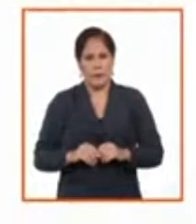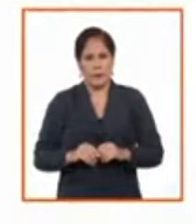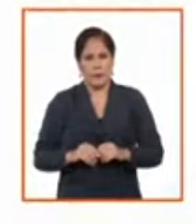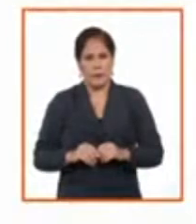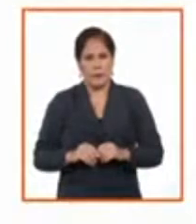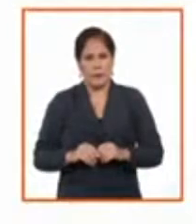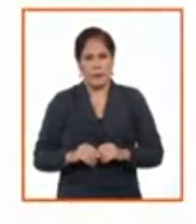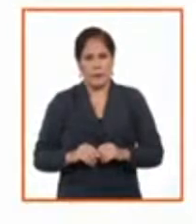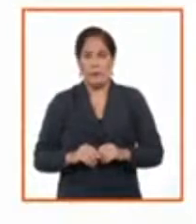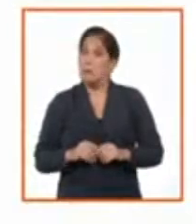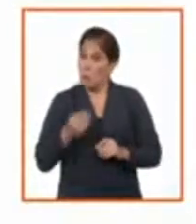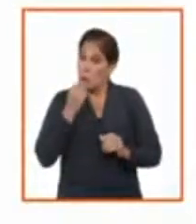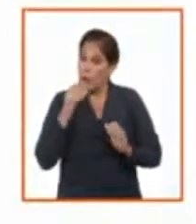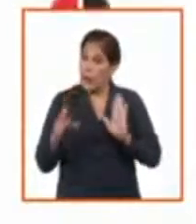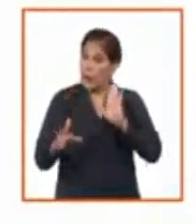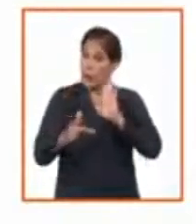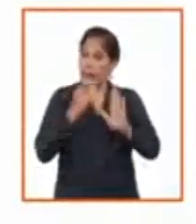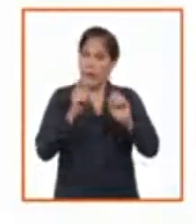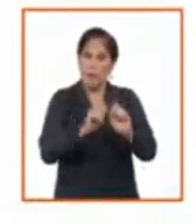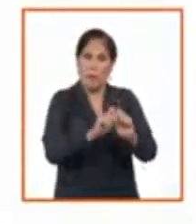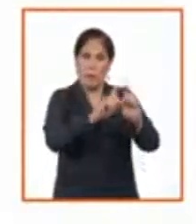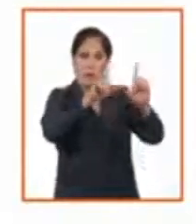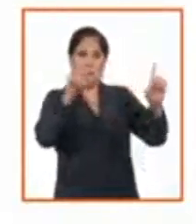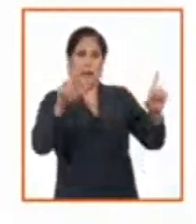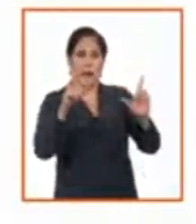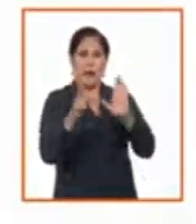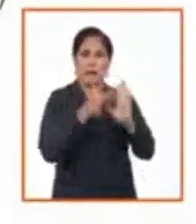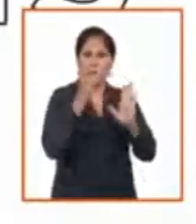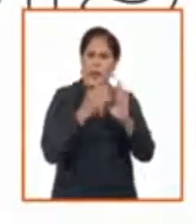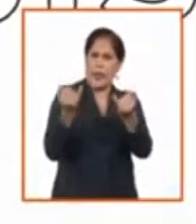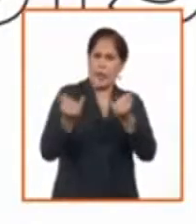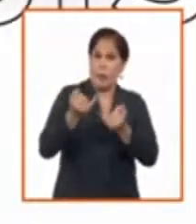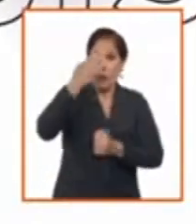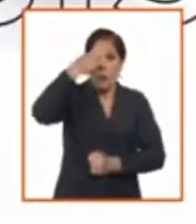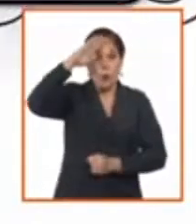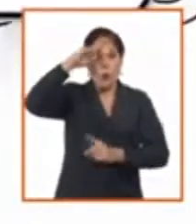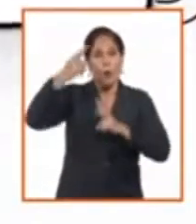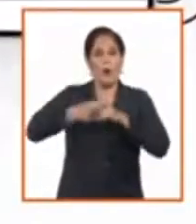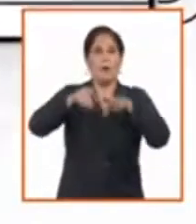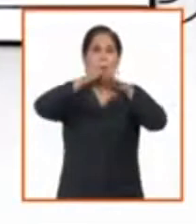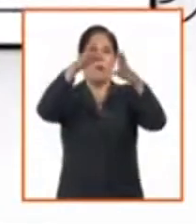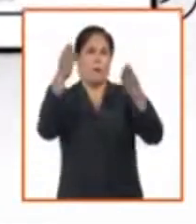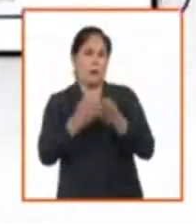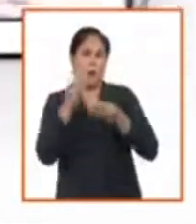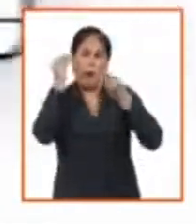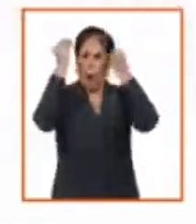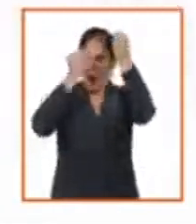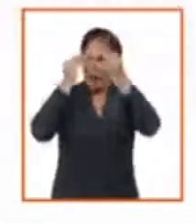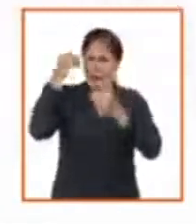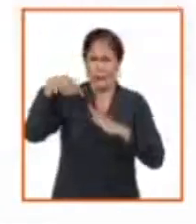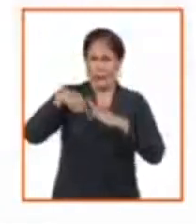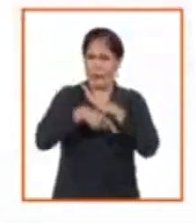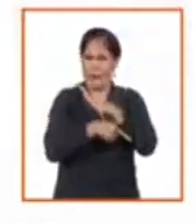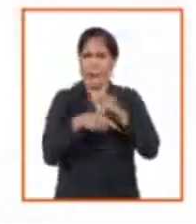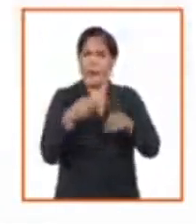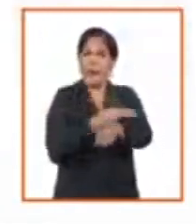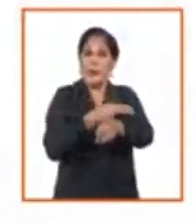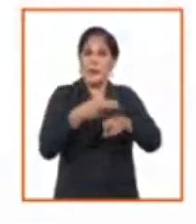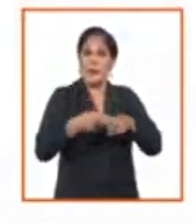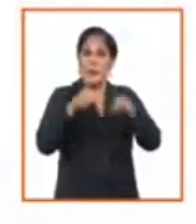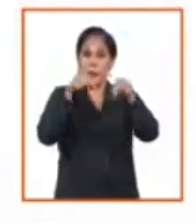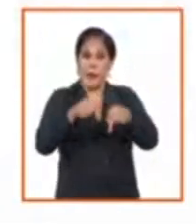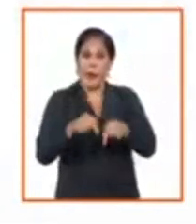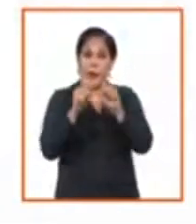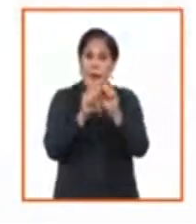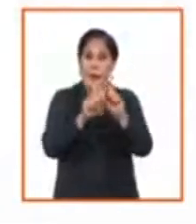al alcance de un clic o en la pantalla de tu móvil las noticias de cuba y el mundo el análisis a profundidad de los acontecimientos la